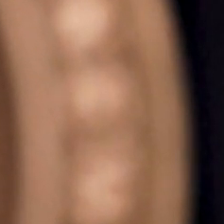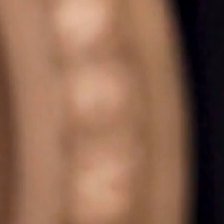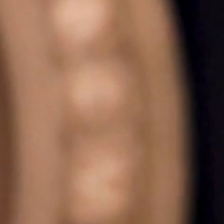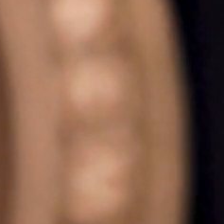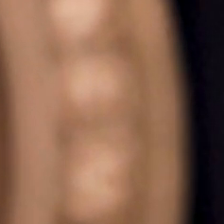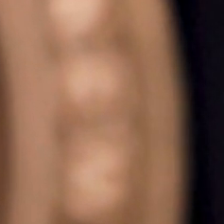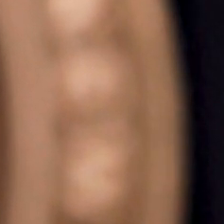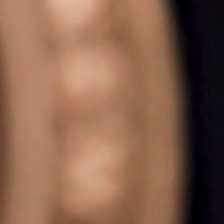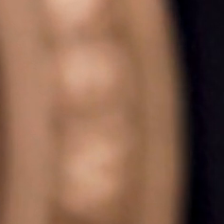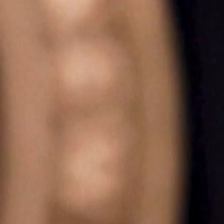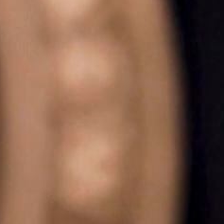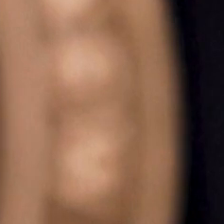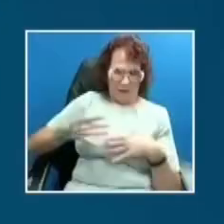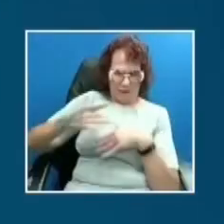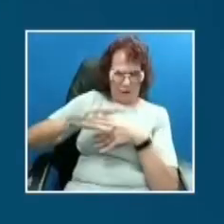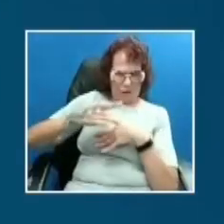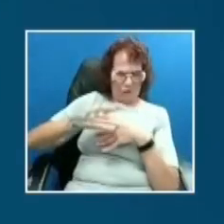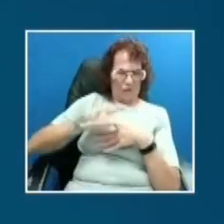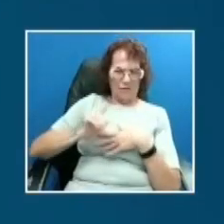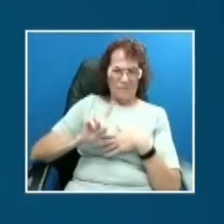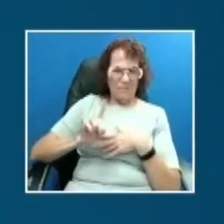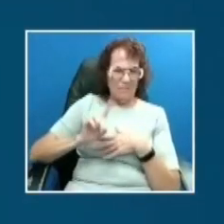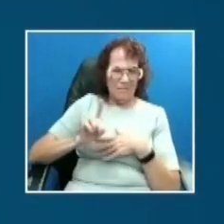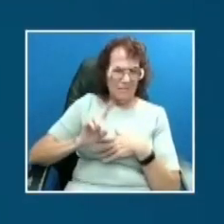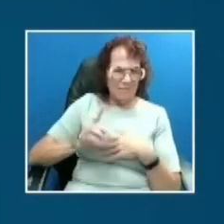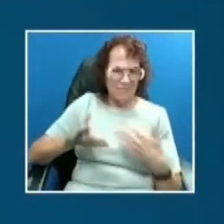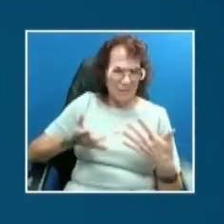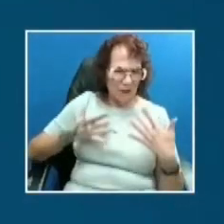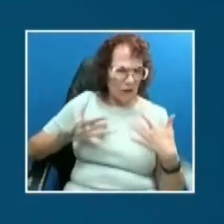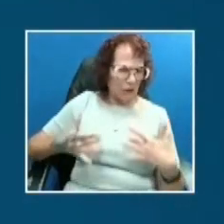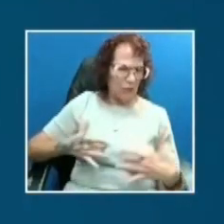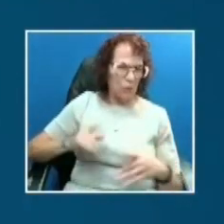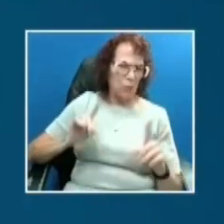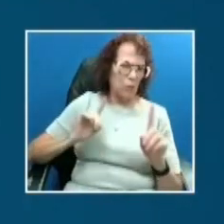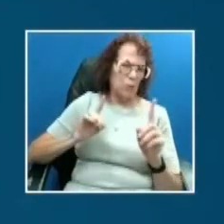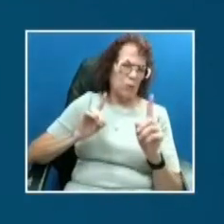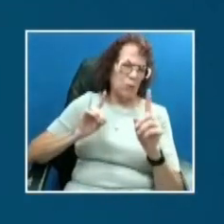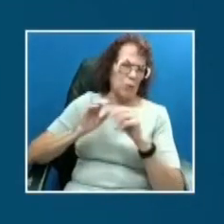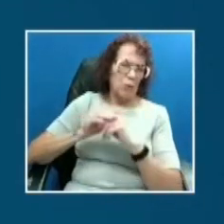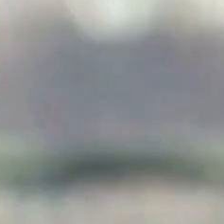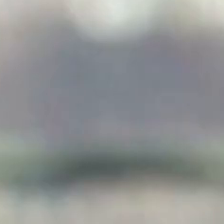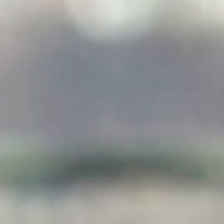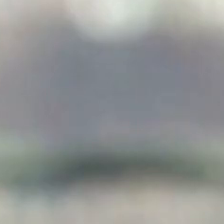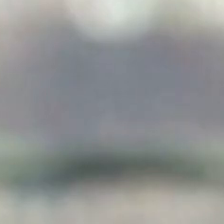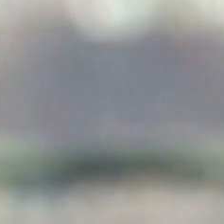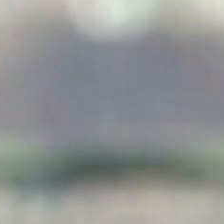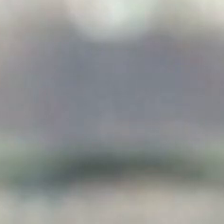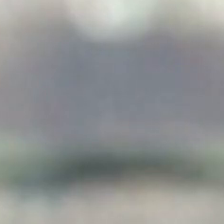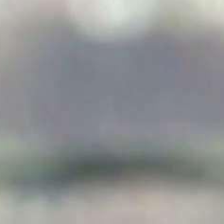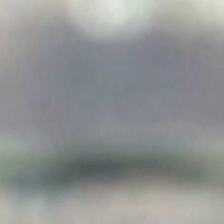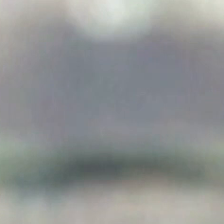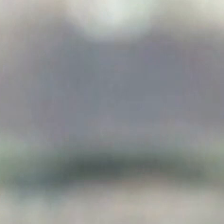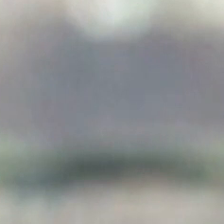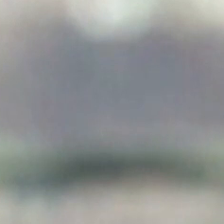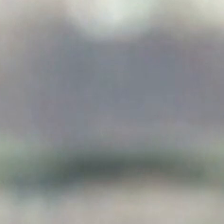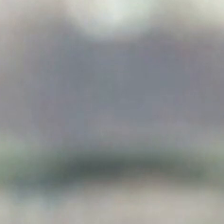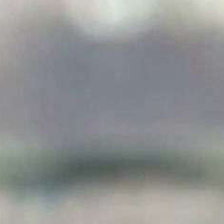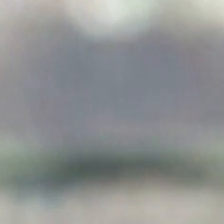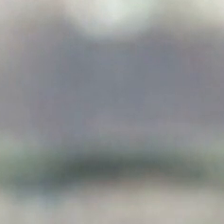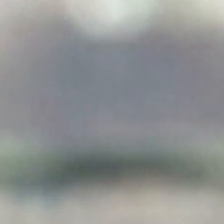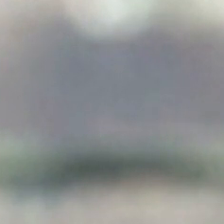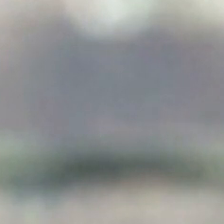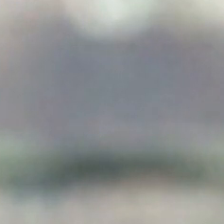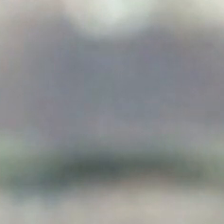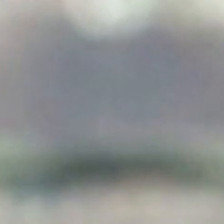repetidos, ofensivos, sexualmente sugerentes o basados en el género. Algunas soportaron ambas cosas. Kim también dijo que los principales ayudantes